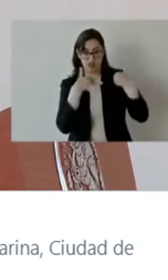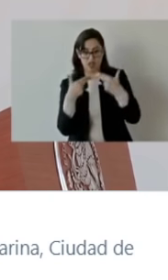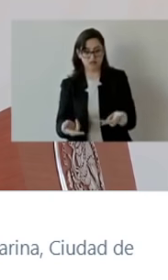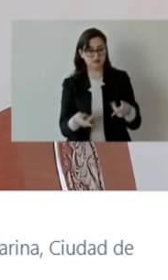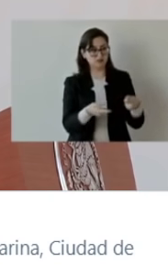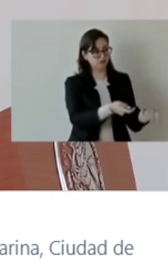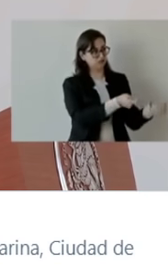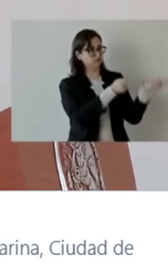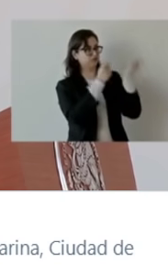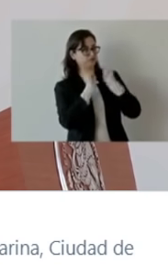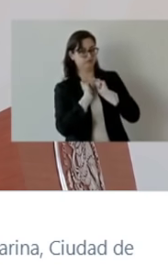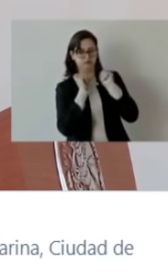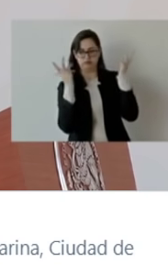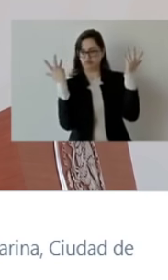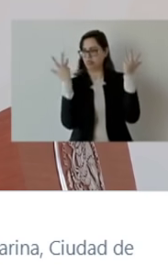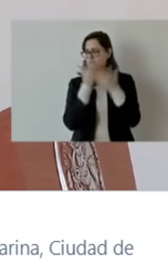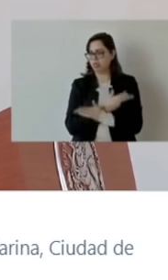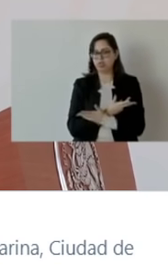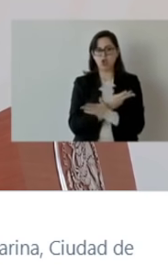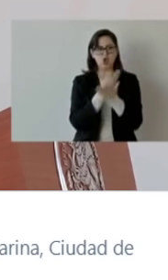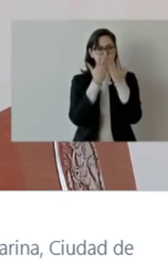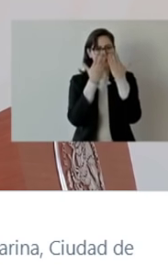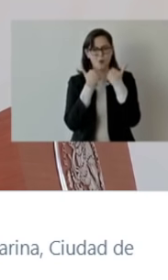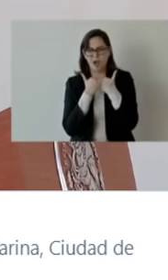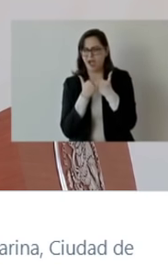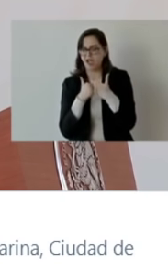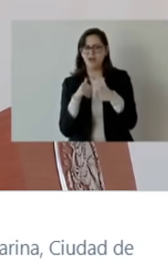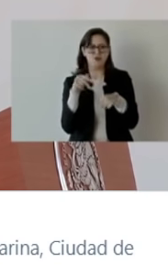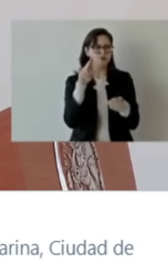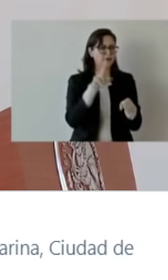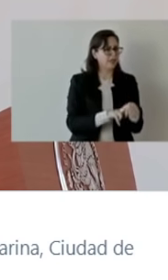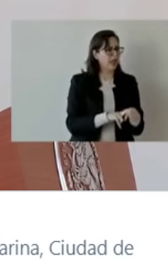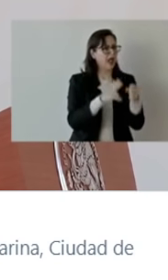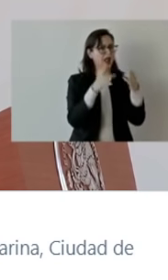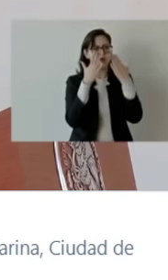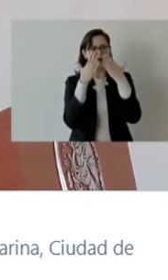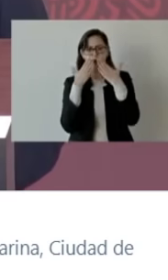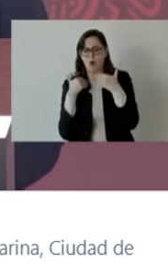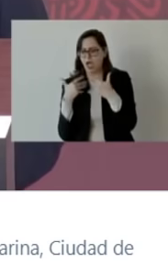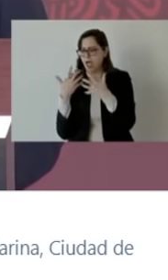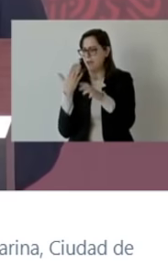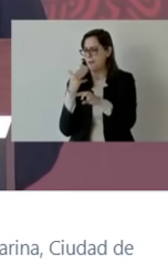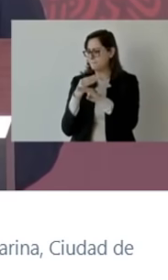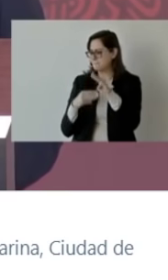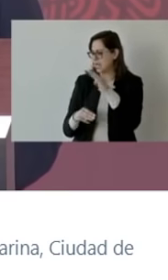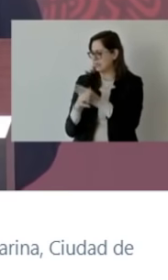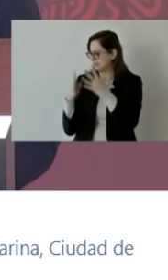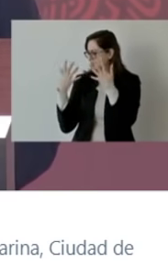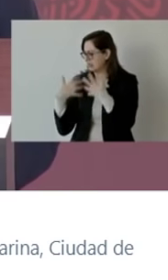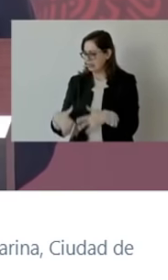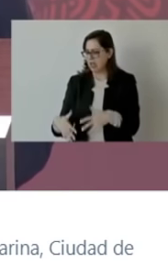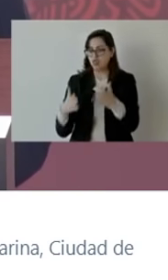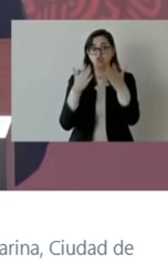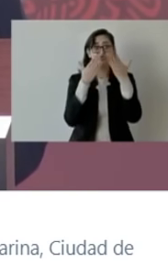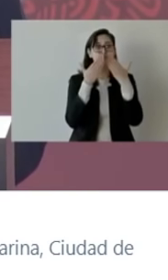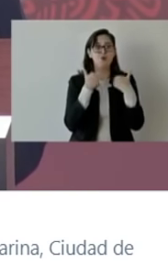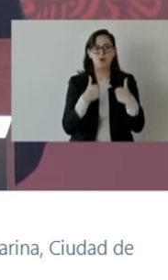hospitales, sin equipos, sobre todo sin personal